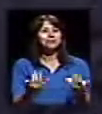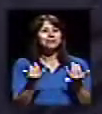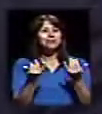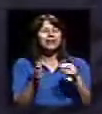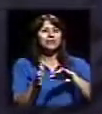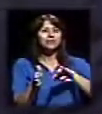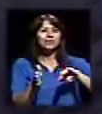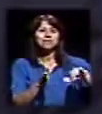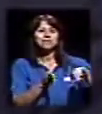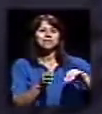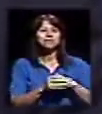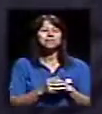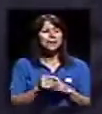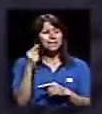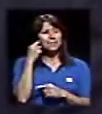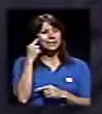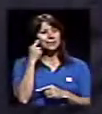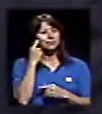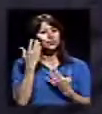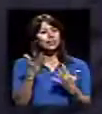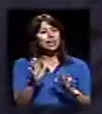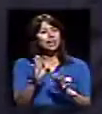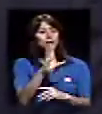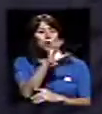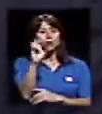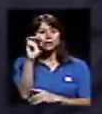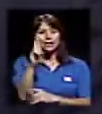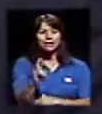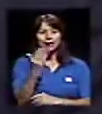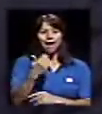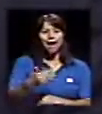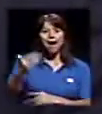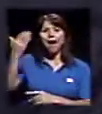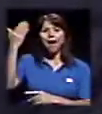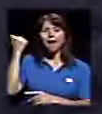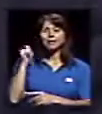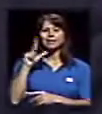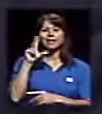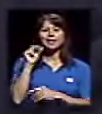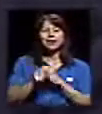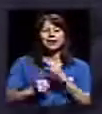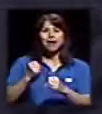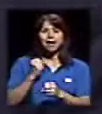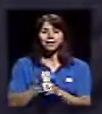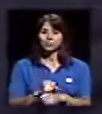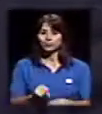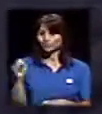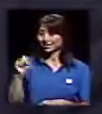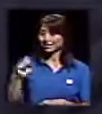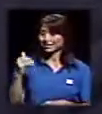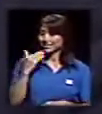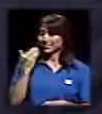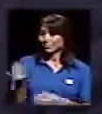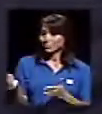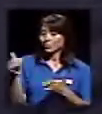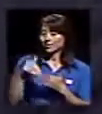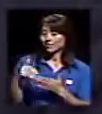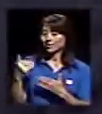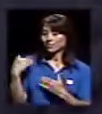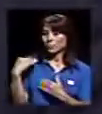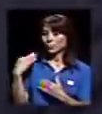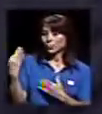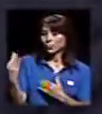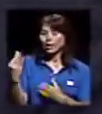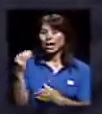a pensar en la Costa Rica de hace 30 años, don Gerardo. Sí, muchas gracias por la oportunidad de nuevo. Para la